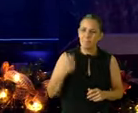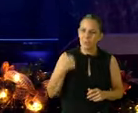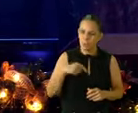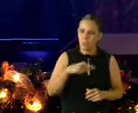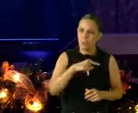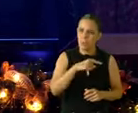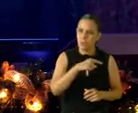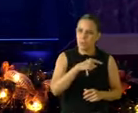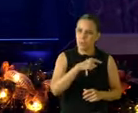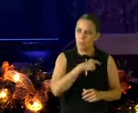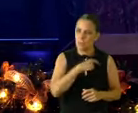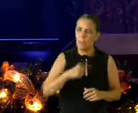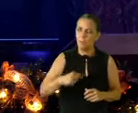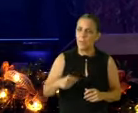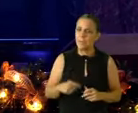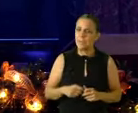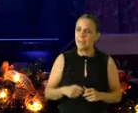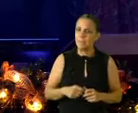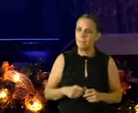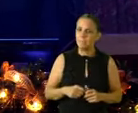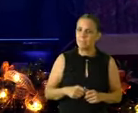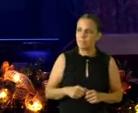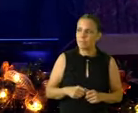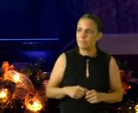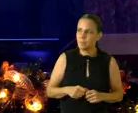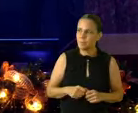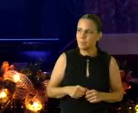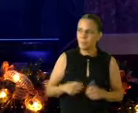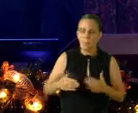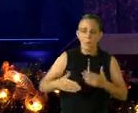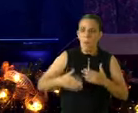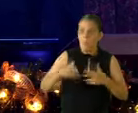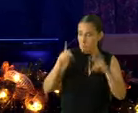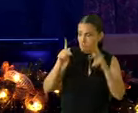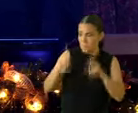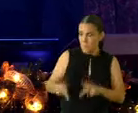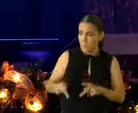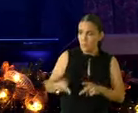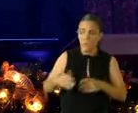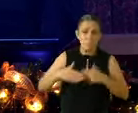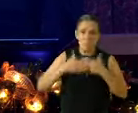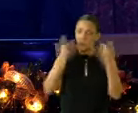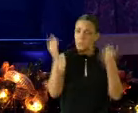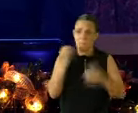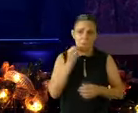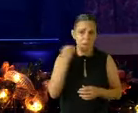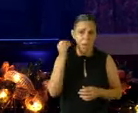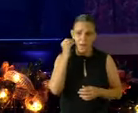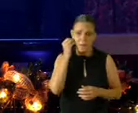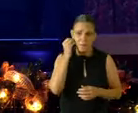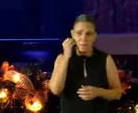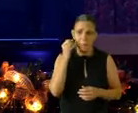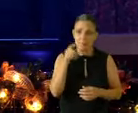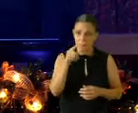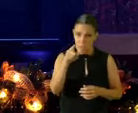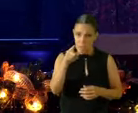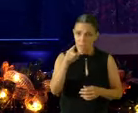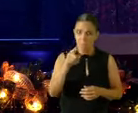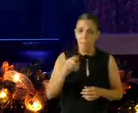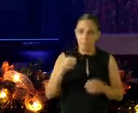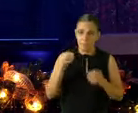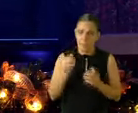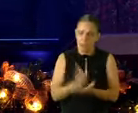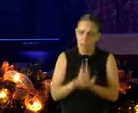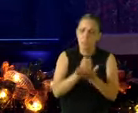era un deambulante y hoy día Dios lo restauró, pero tiene, ¿verdad?, un poquito de deficiencia. Y eso fue tan bello